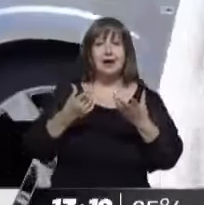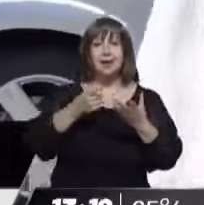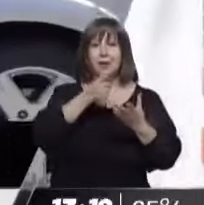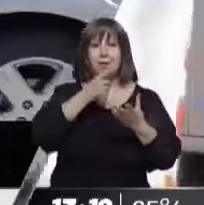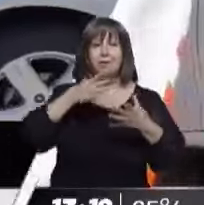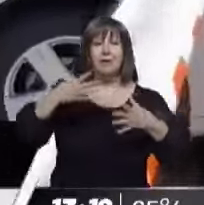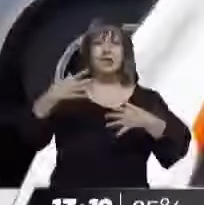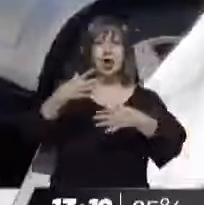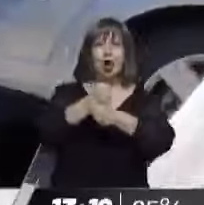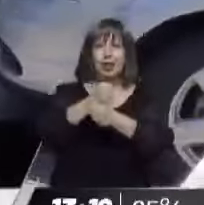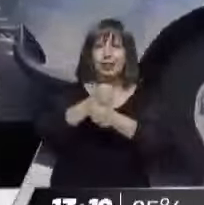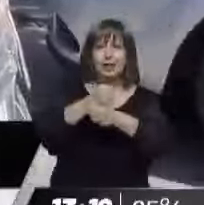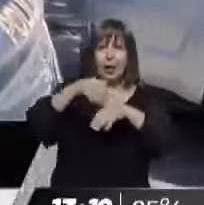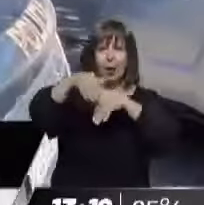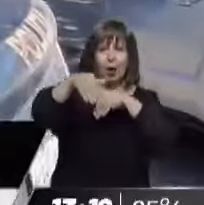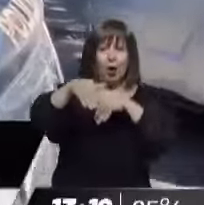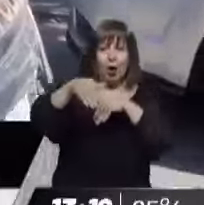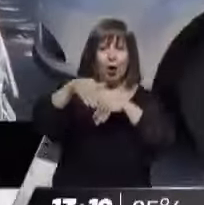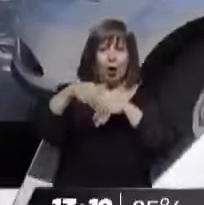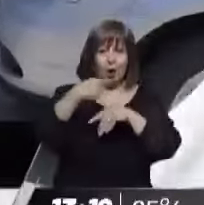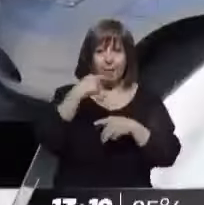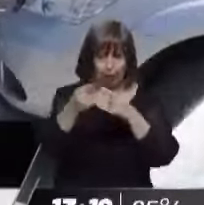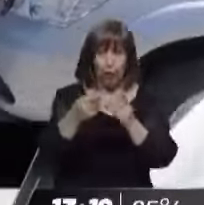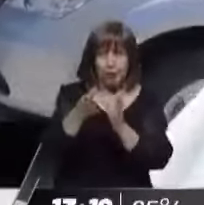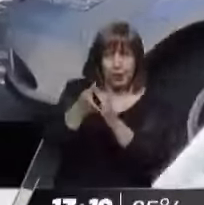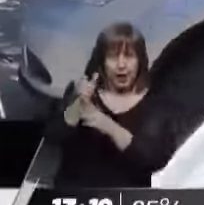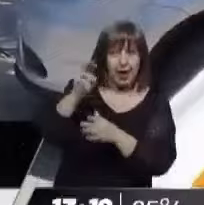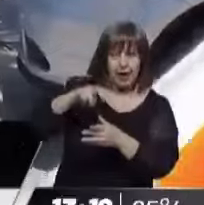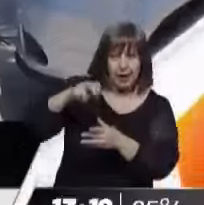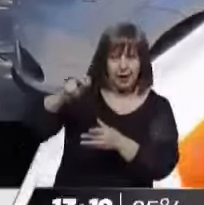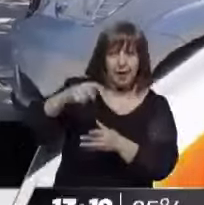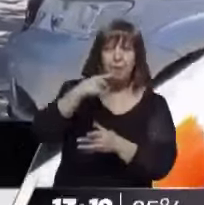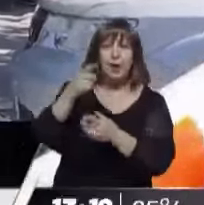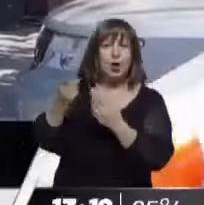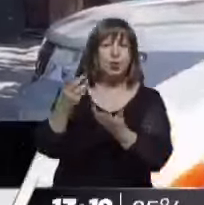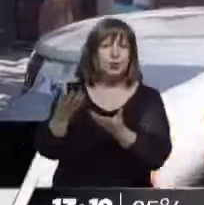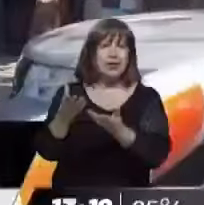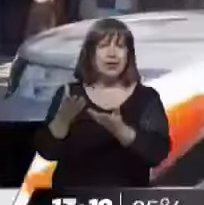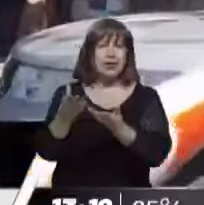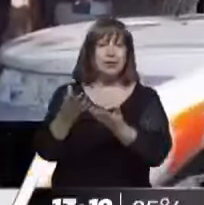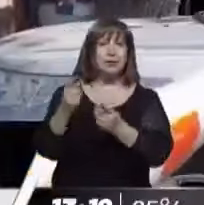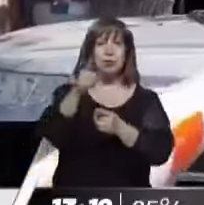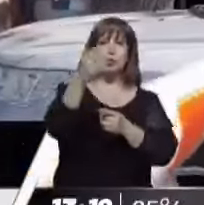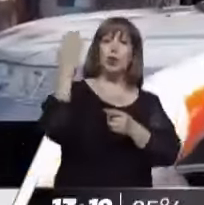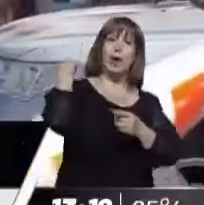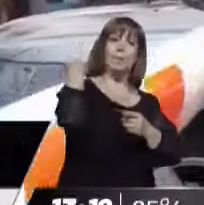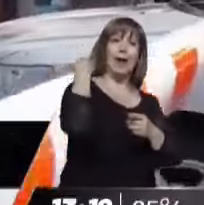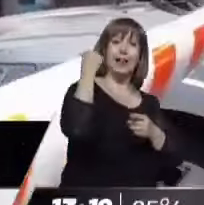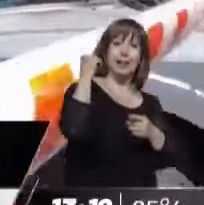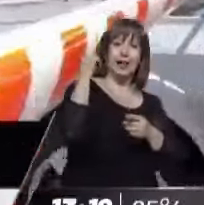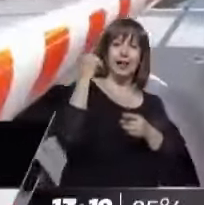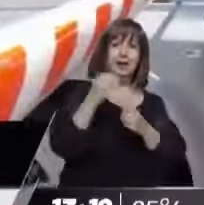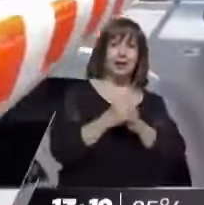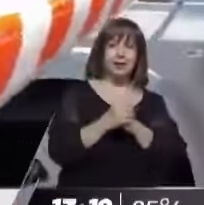larga distancia. No sé si ahí habrá gente que pueda haber visto algo antes. A tu espalda. Si son de la zona,